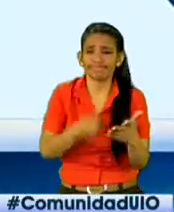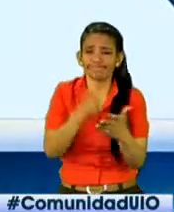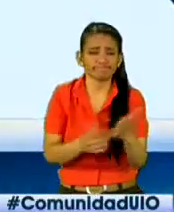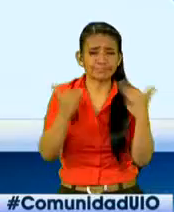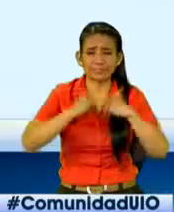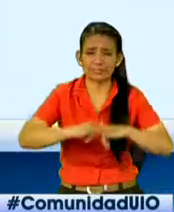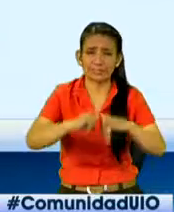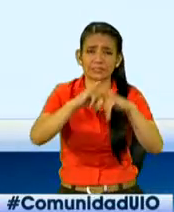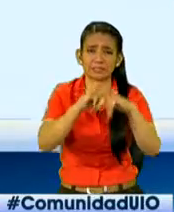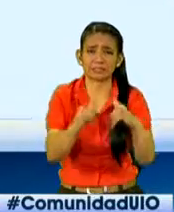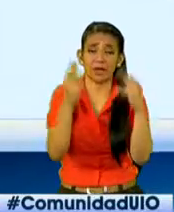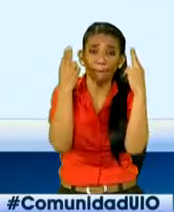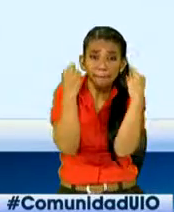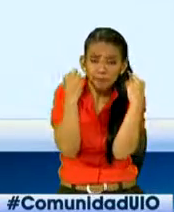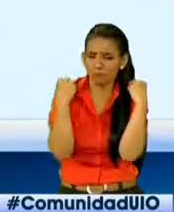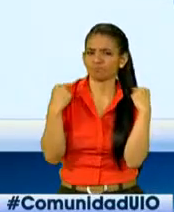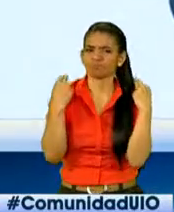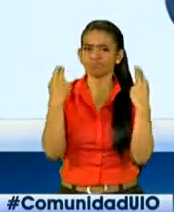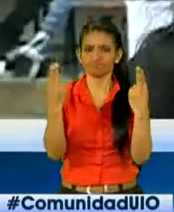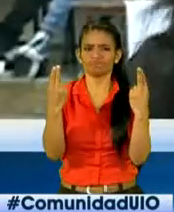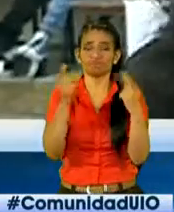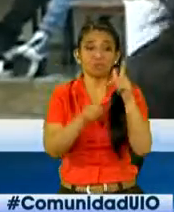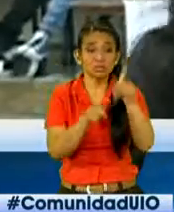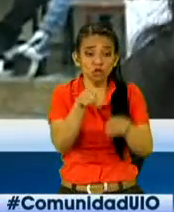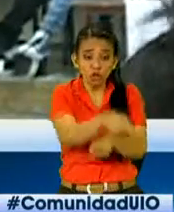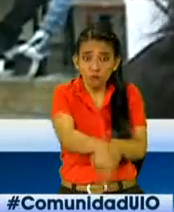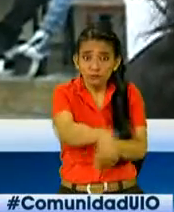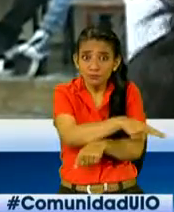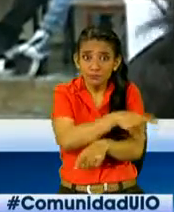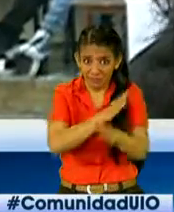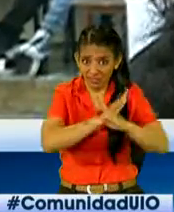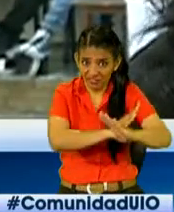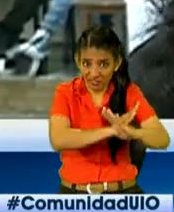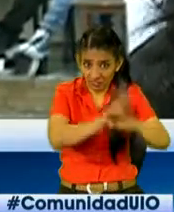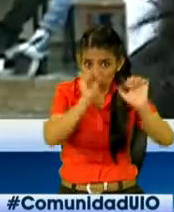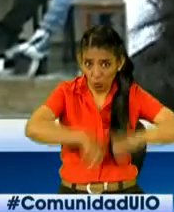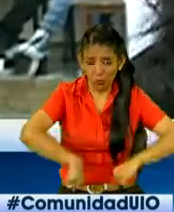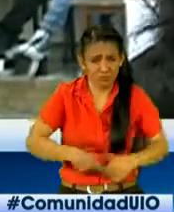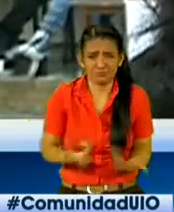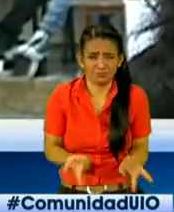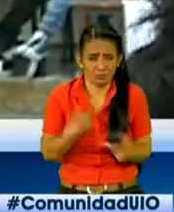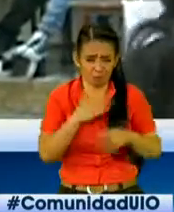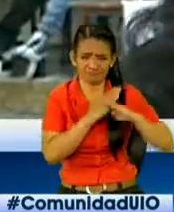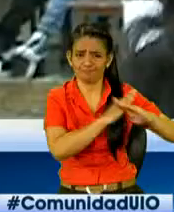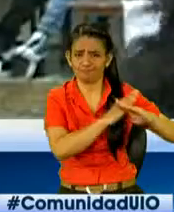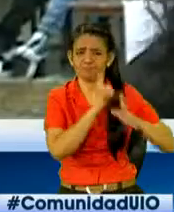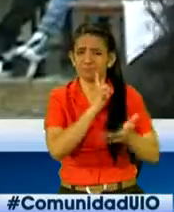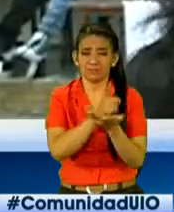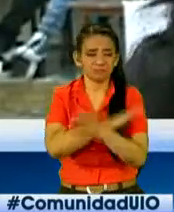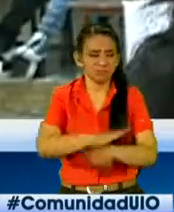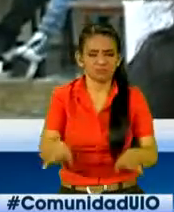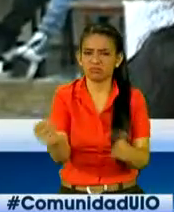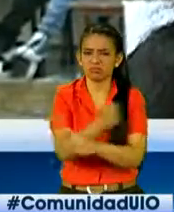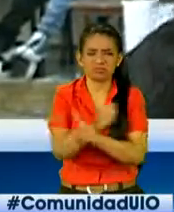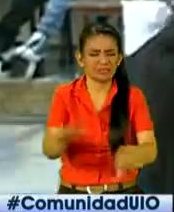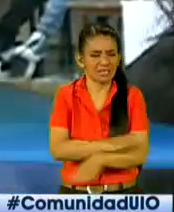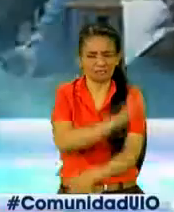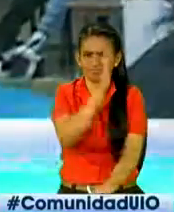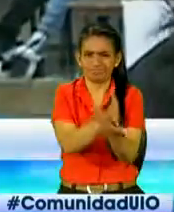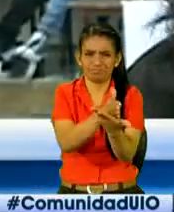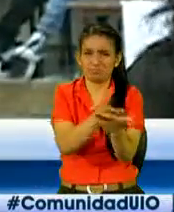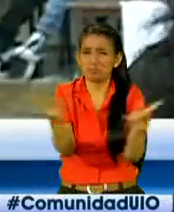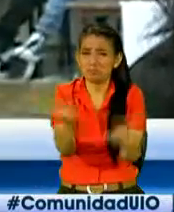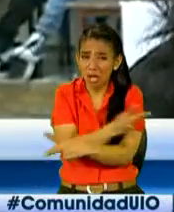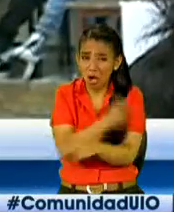se consideran la voz de quien no tiene voz. Definitivamente decidimos que esto no puede ir más. La violencia no puede ir más. Peor como